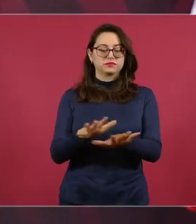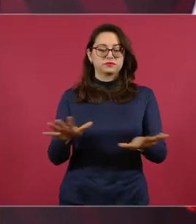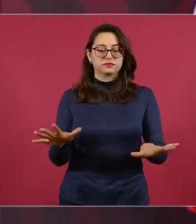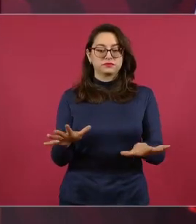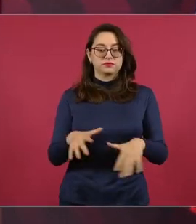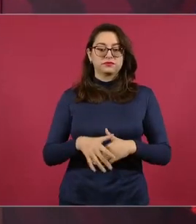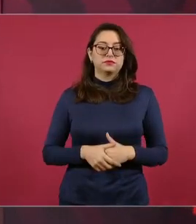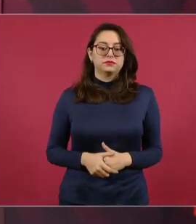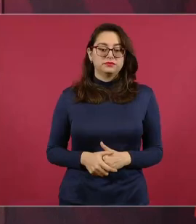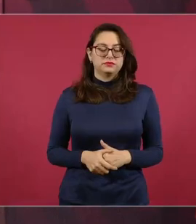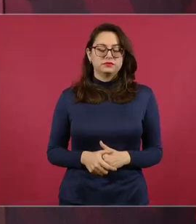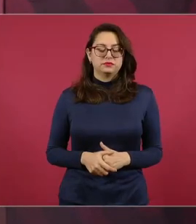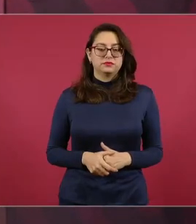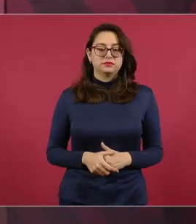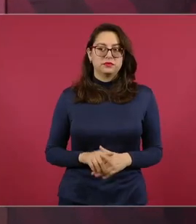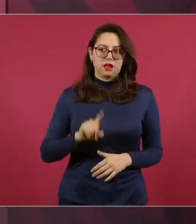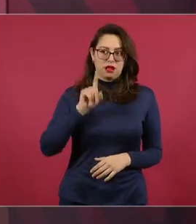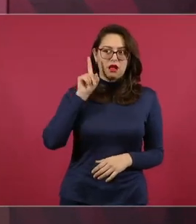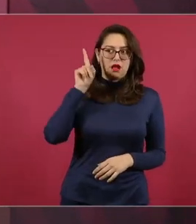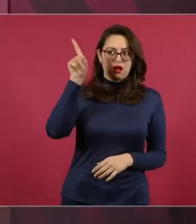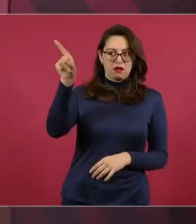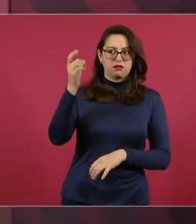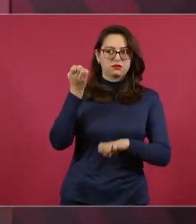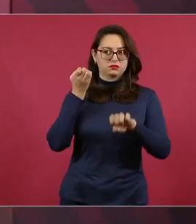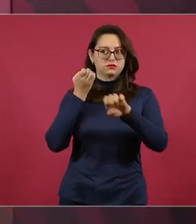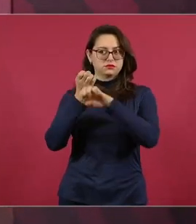lo han hecho ya en